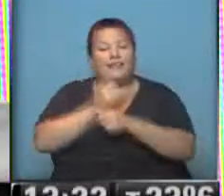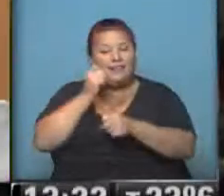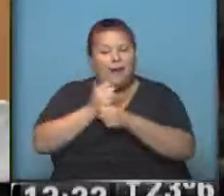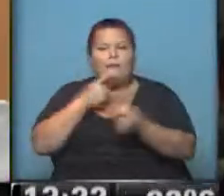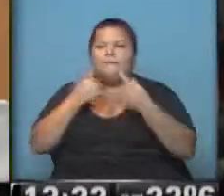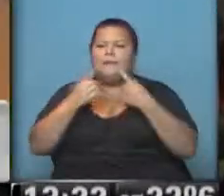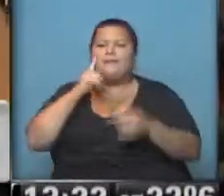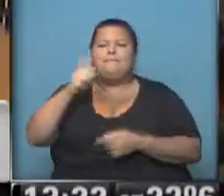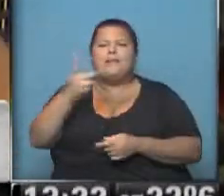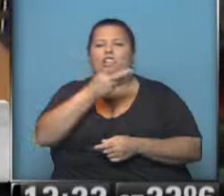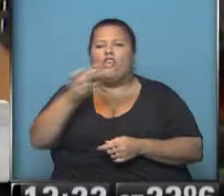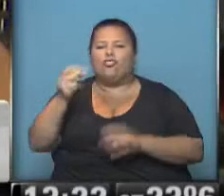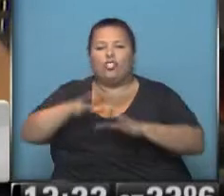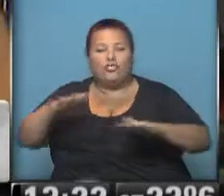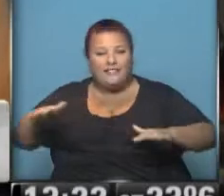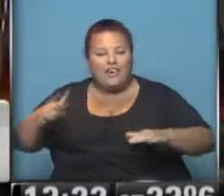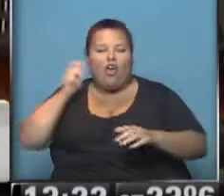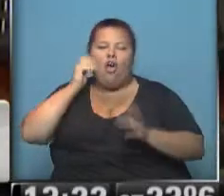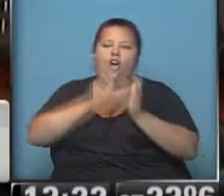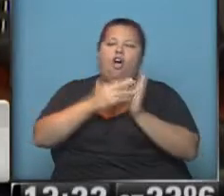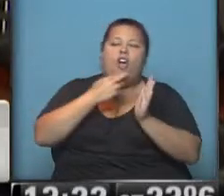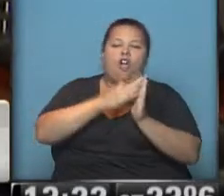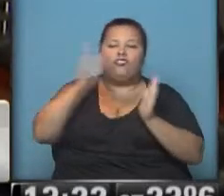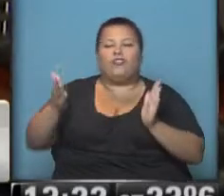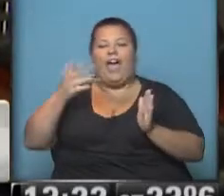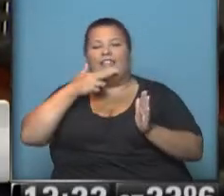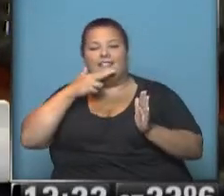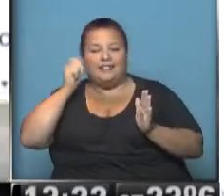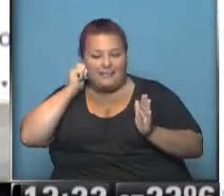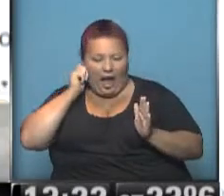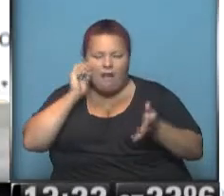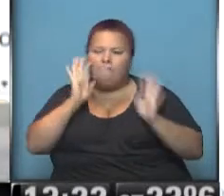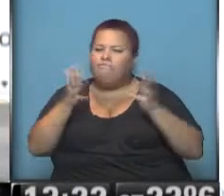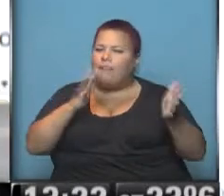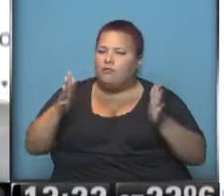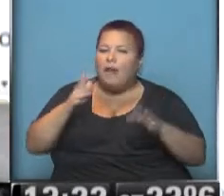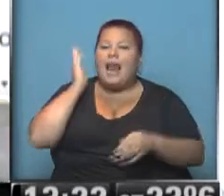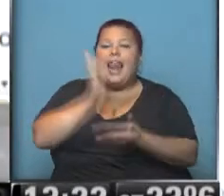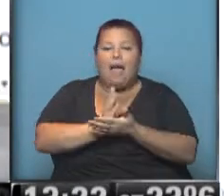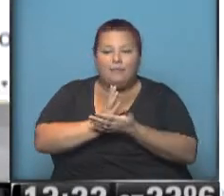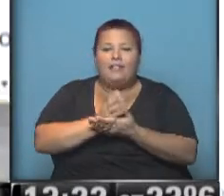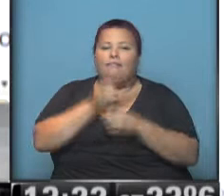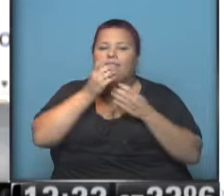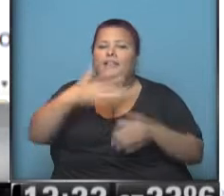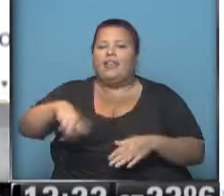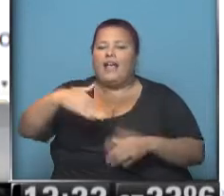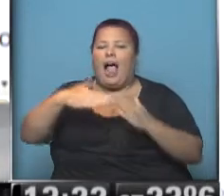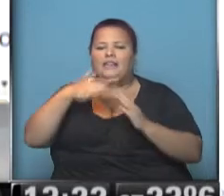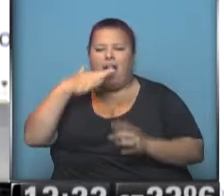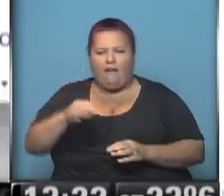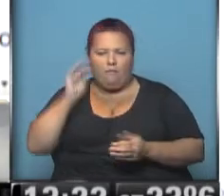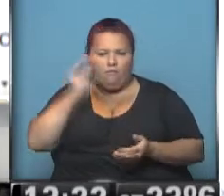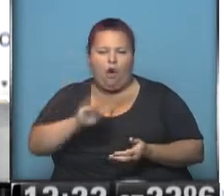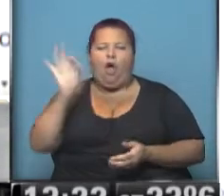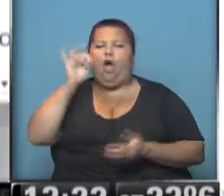consultado a 1200 chicos que van entre 11 a 17 años y se estima que la mitad describe las direcciones reales de sus casas